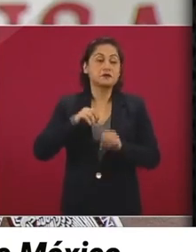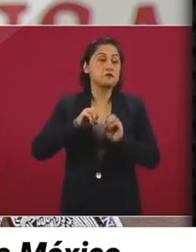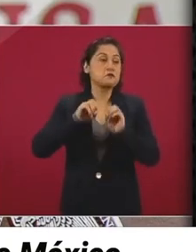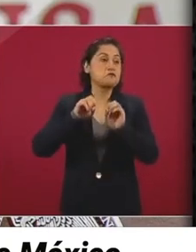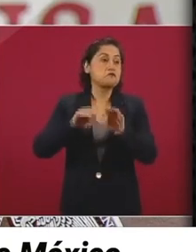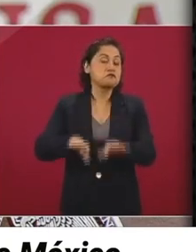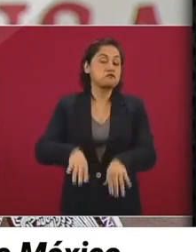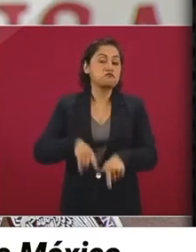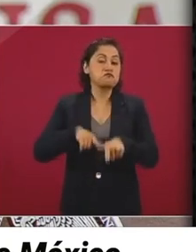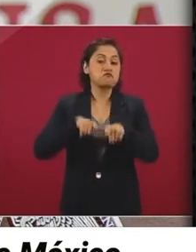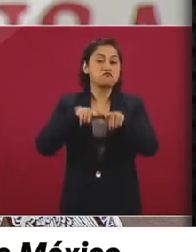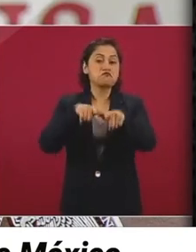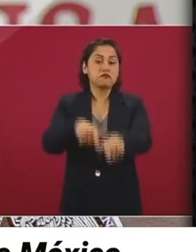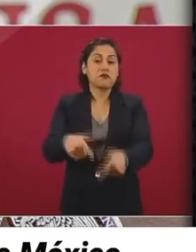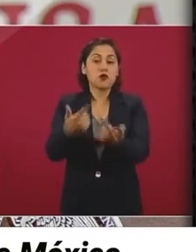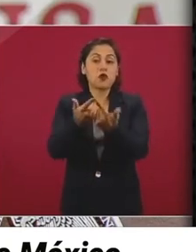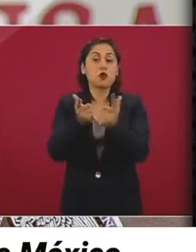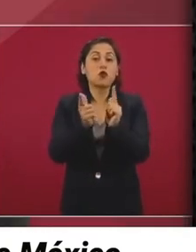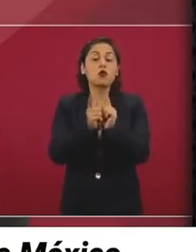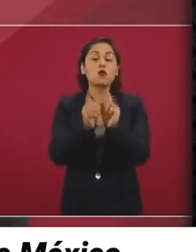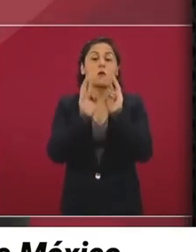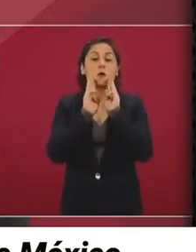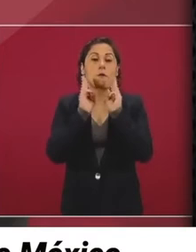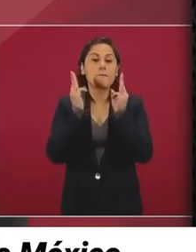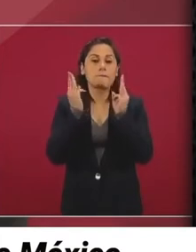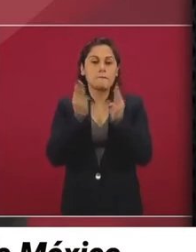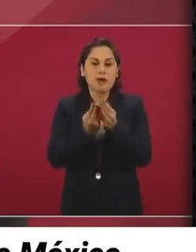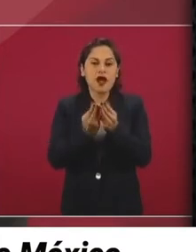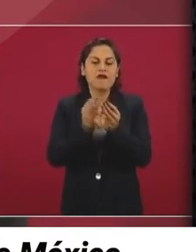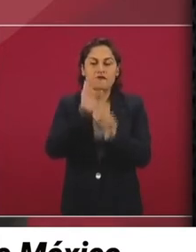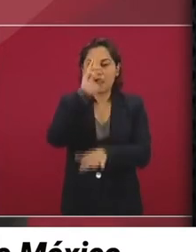a grupos de la delincuencia.